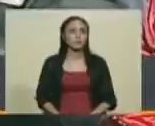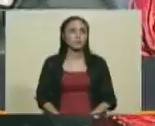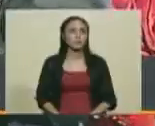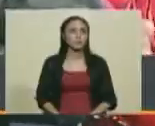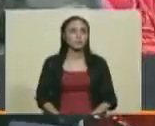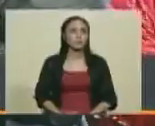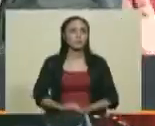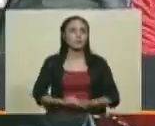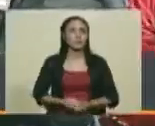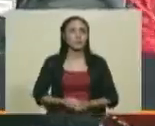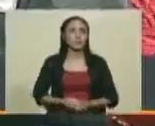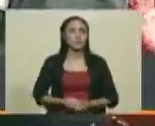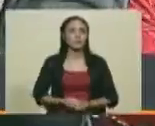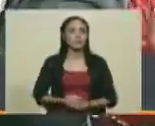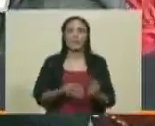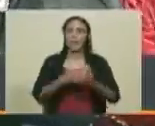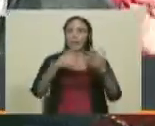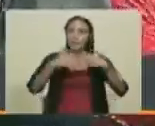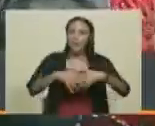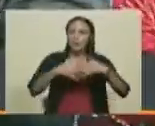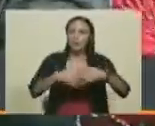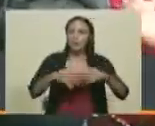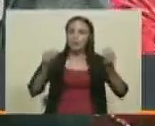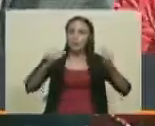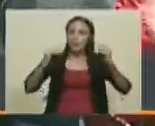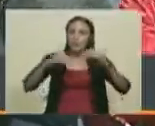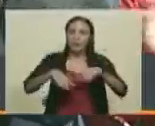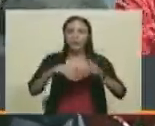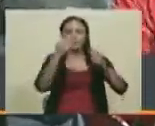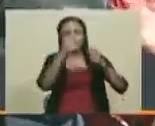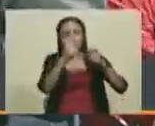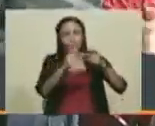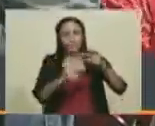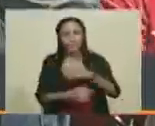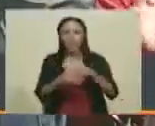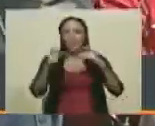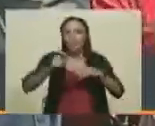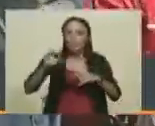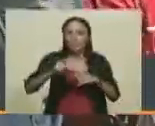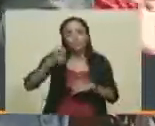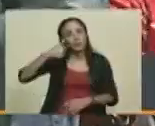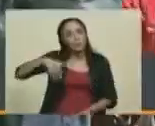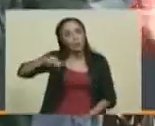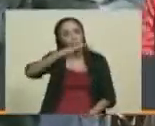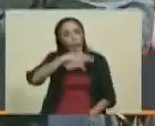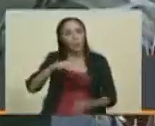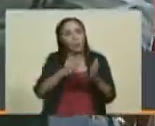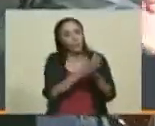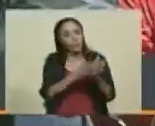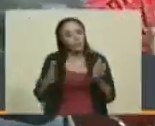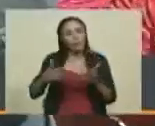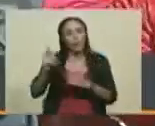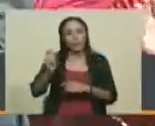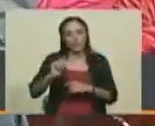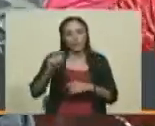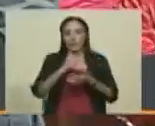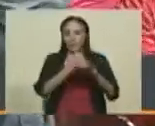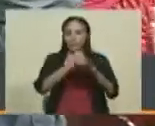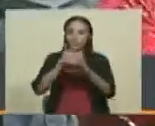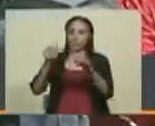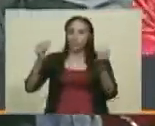fortalecida, potente, que responda a las necesidades reales del pueblo en los próximos meses que están por